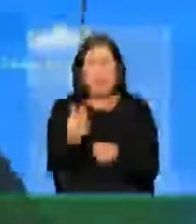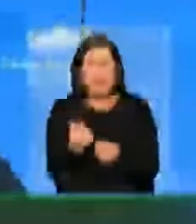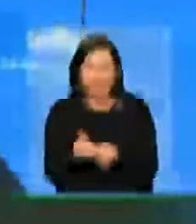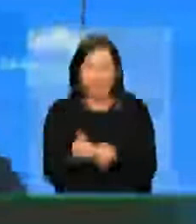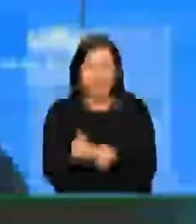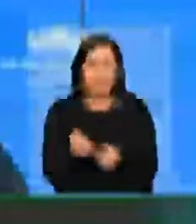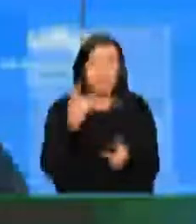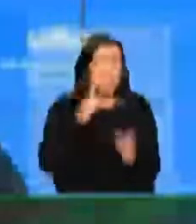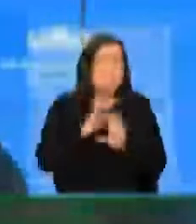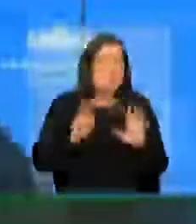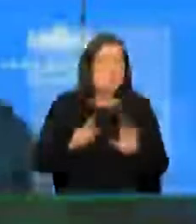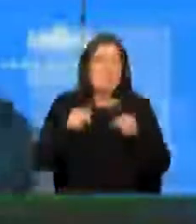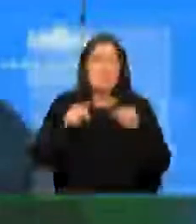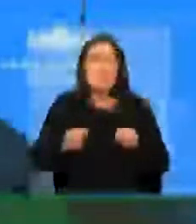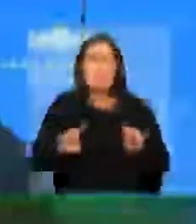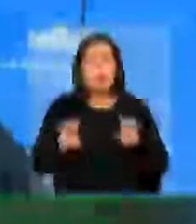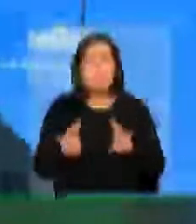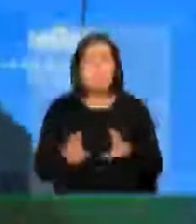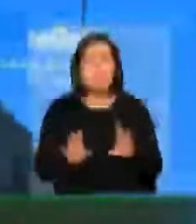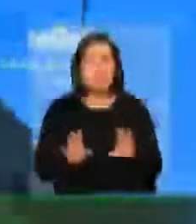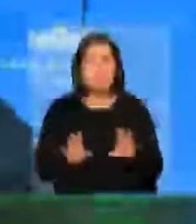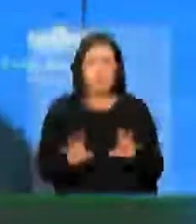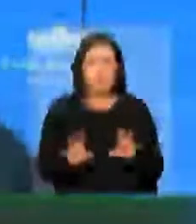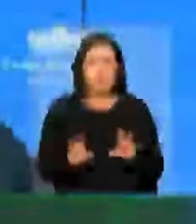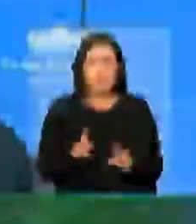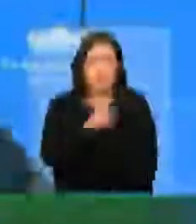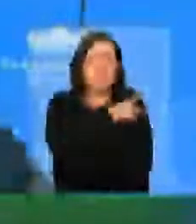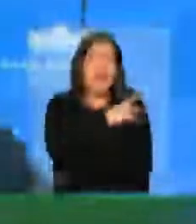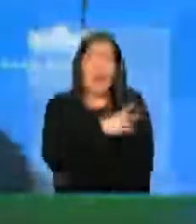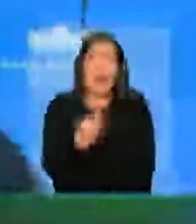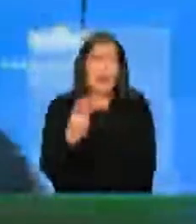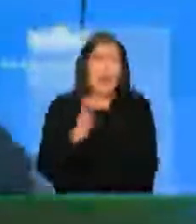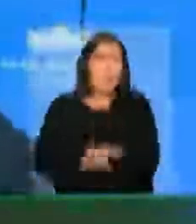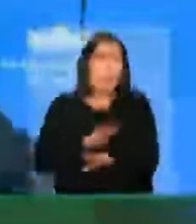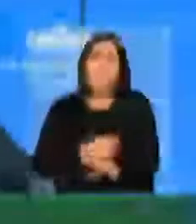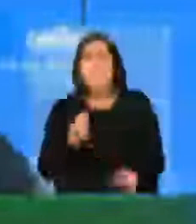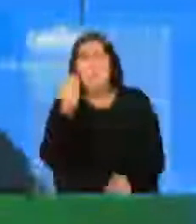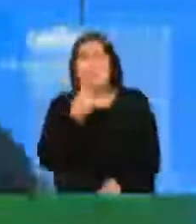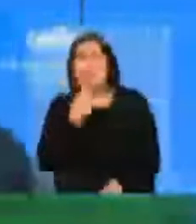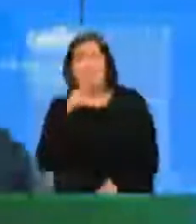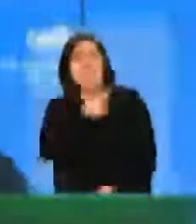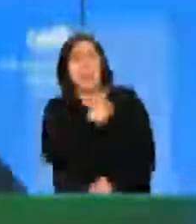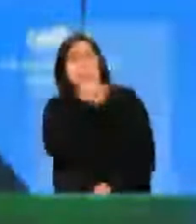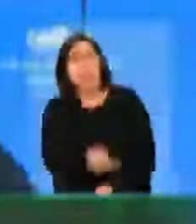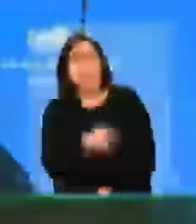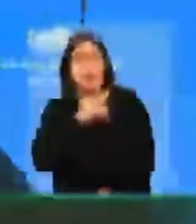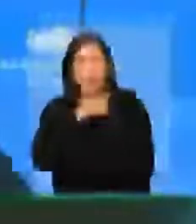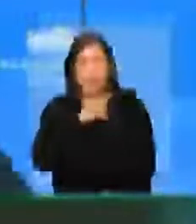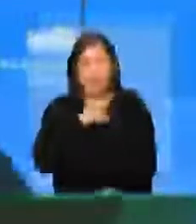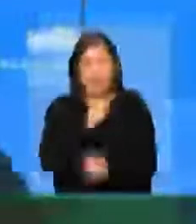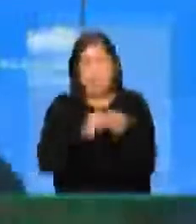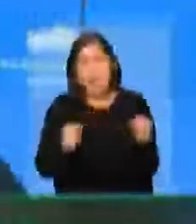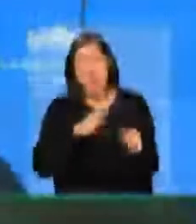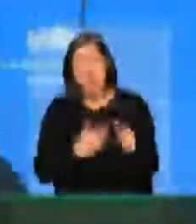nada, sino puramente el jerarca de turno dice que tal funcionario de confianza puede tener